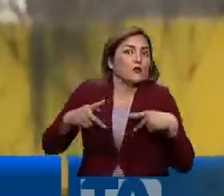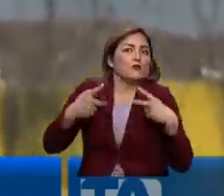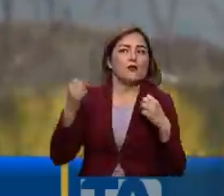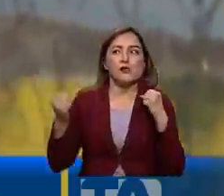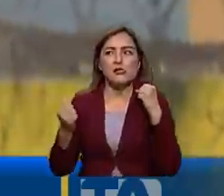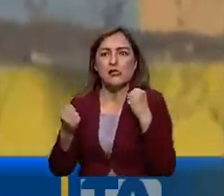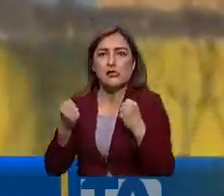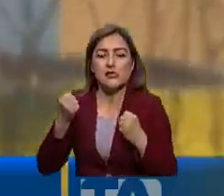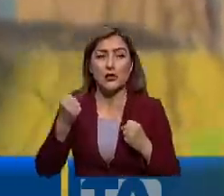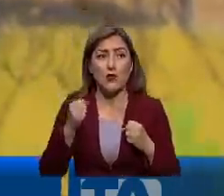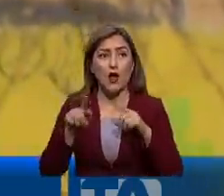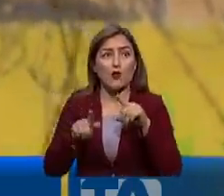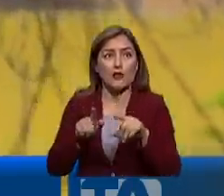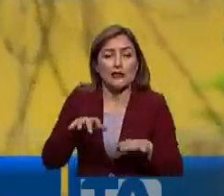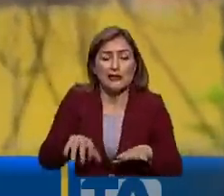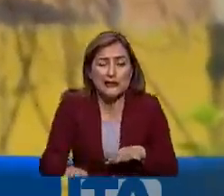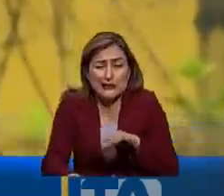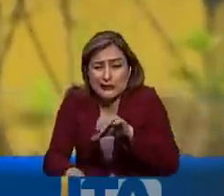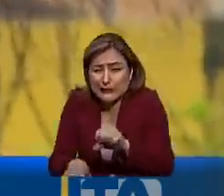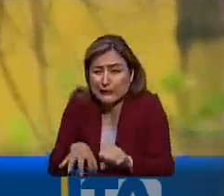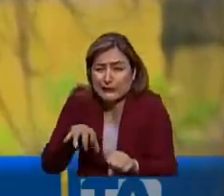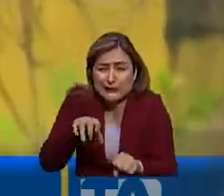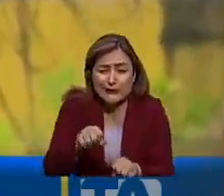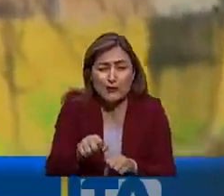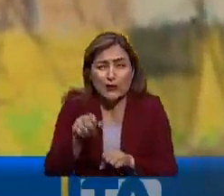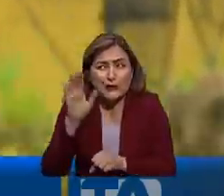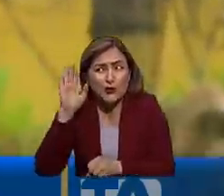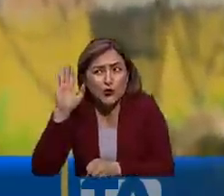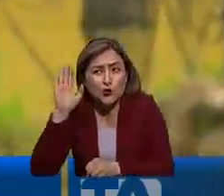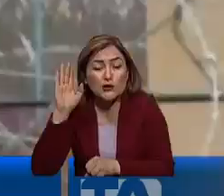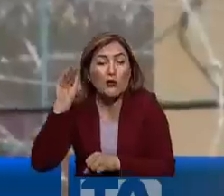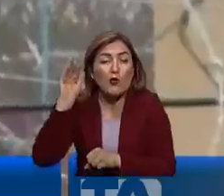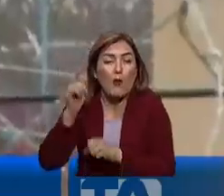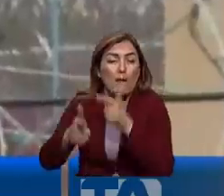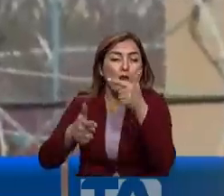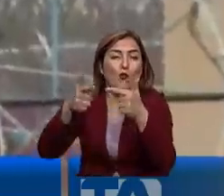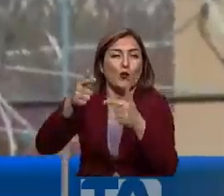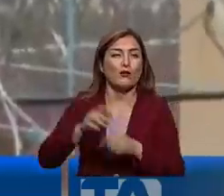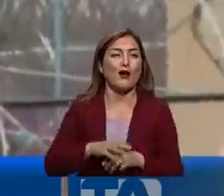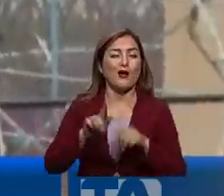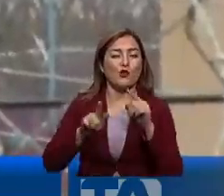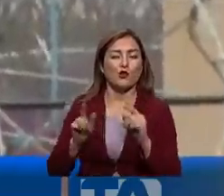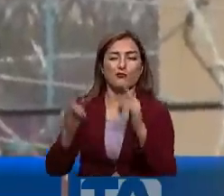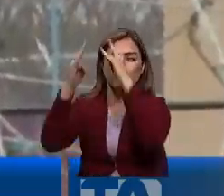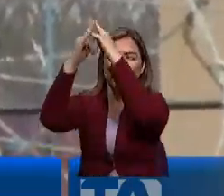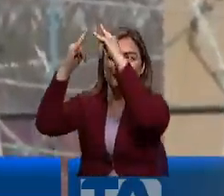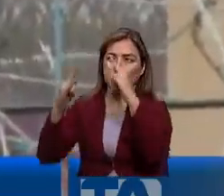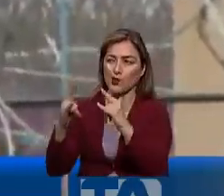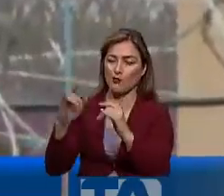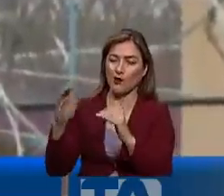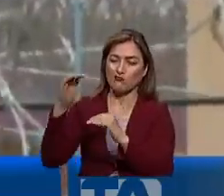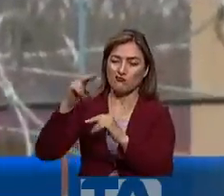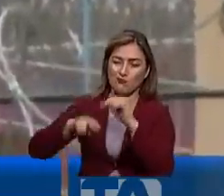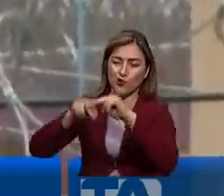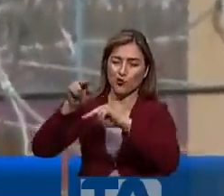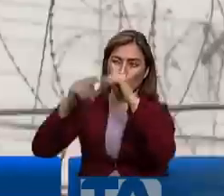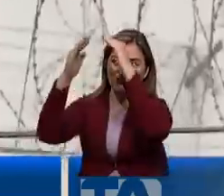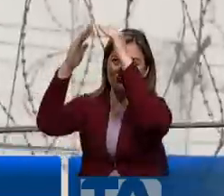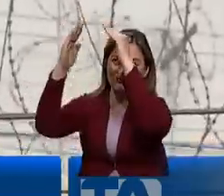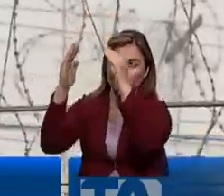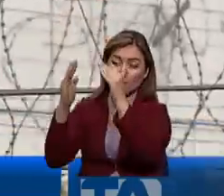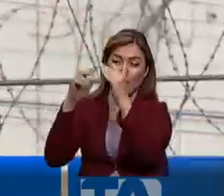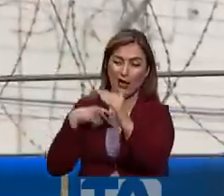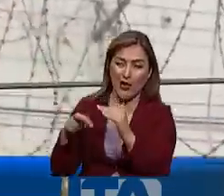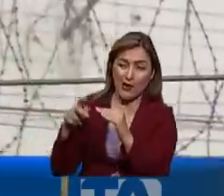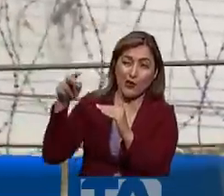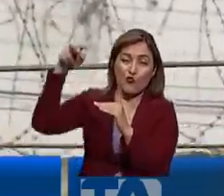Desesperados incluso hubo quienes se arrastraron por el tejado al oír los disparos. Otros, en cambio, subieron para ubicarse en las garitas que ellos mismos han adecuado, en la